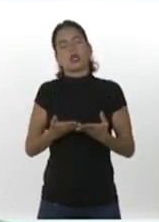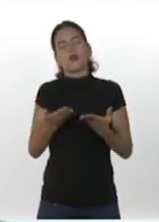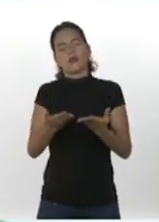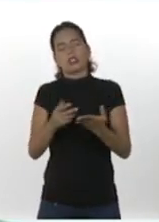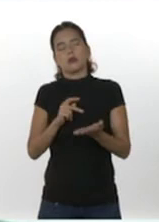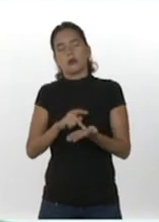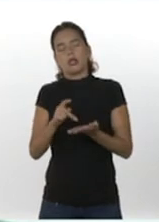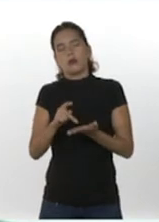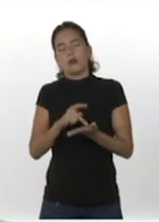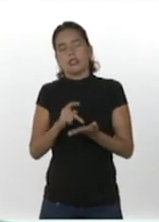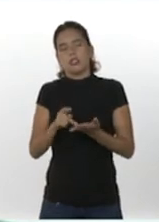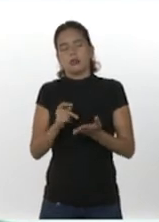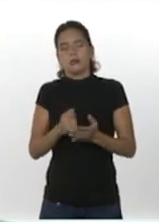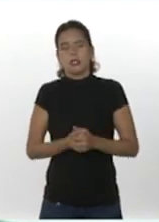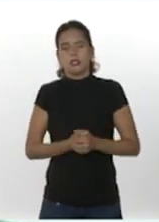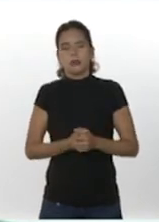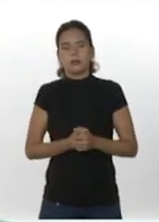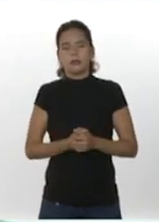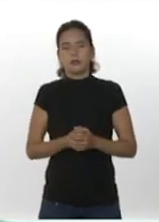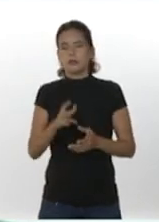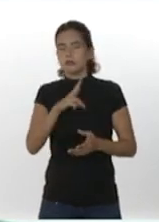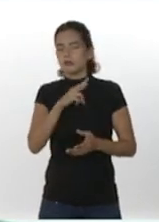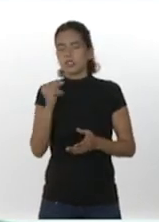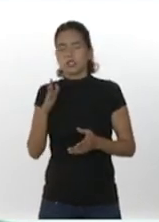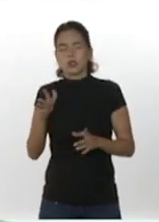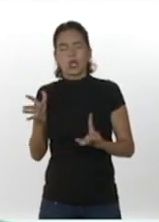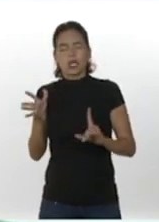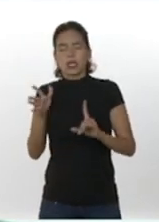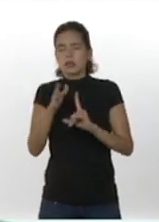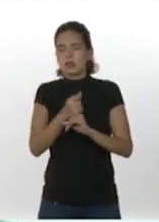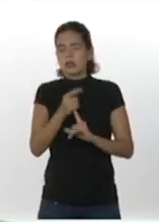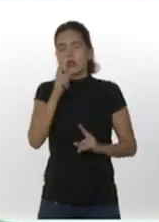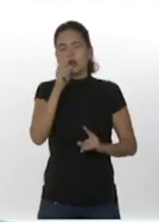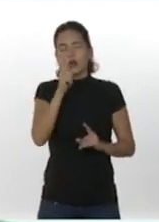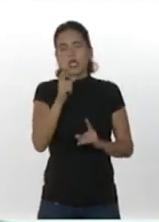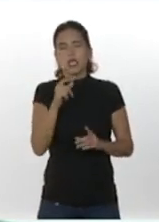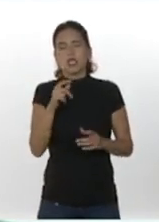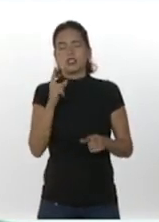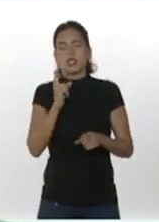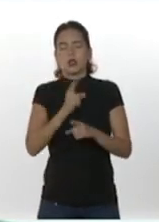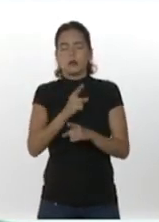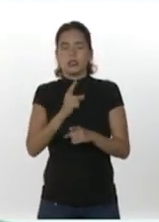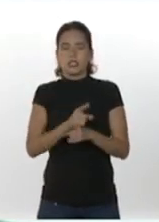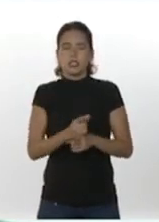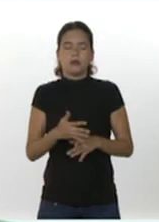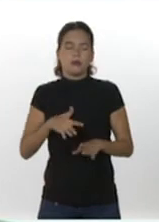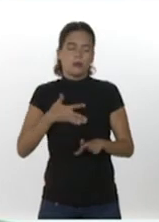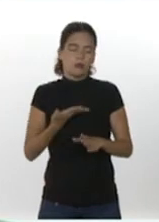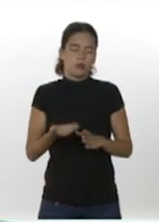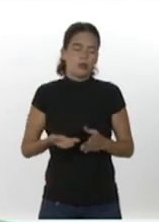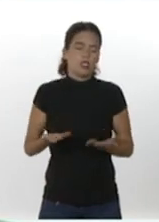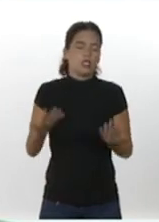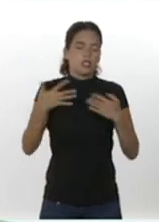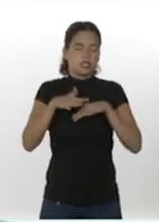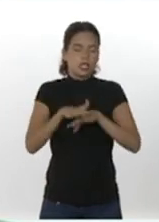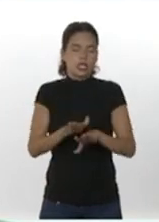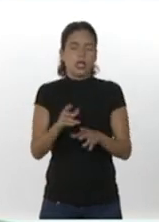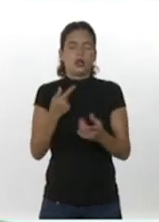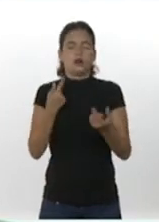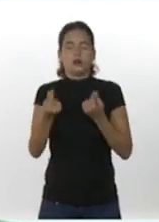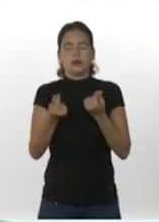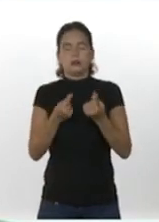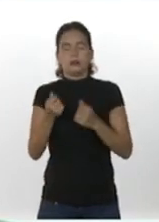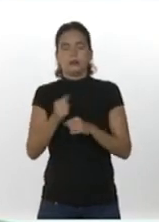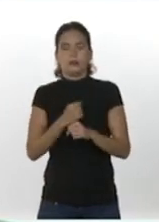los participantes que no alcanzaron esas competencias como para integrarse en el mercado